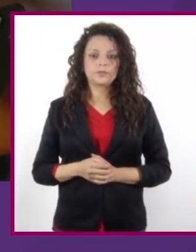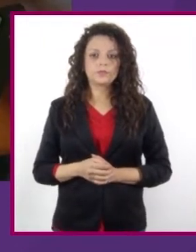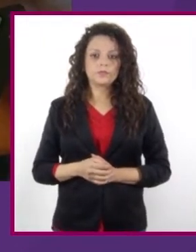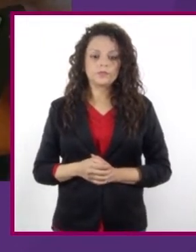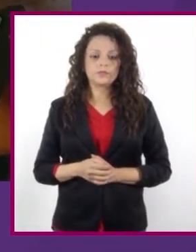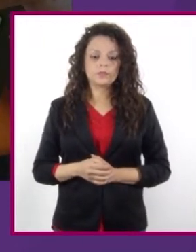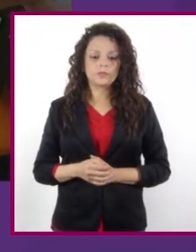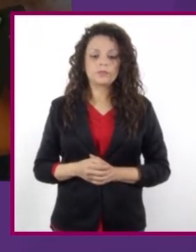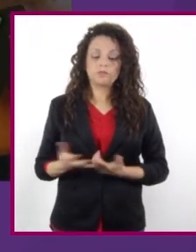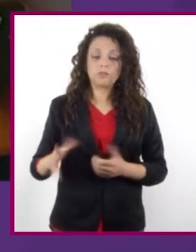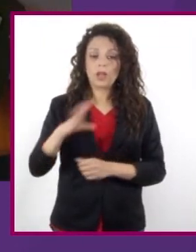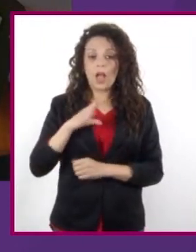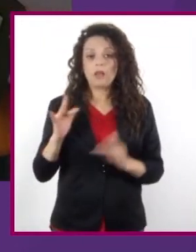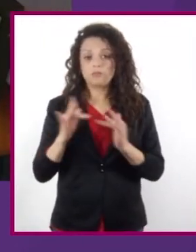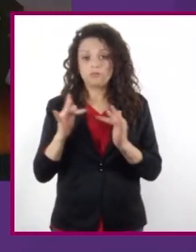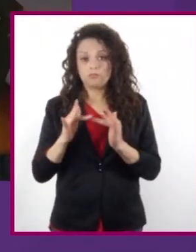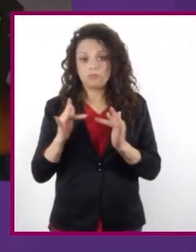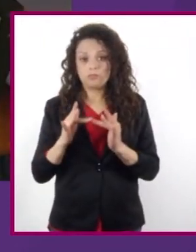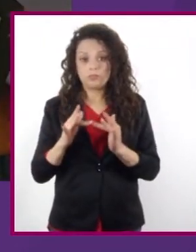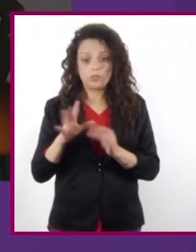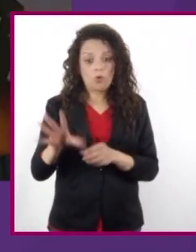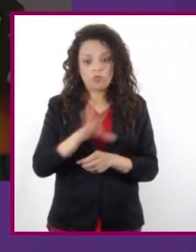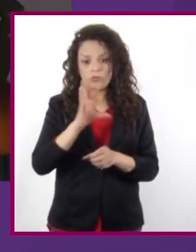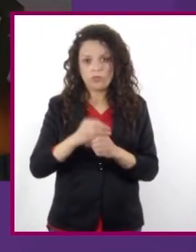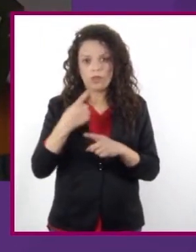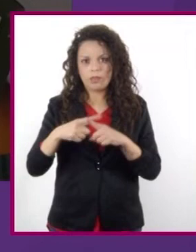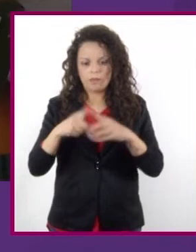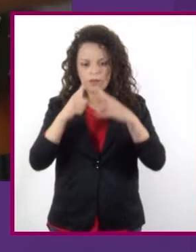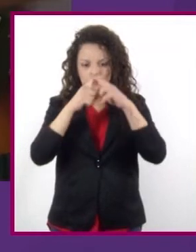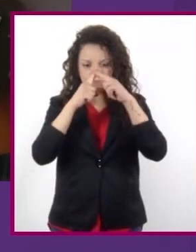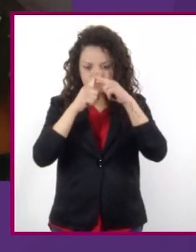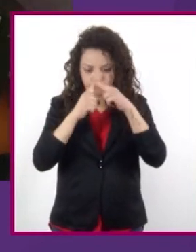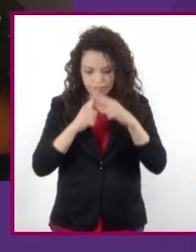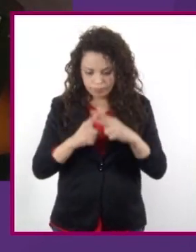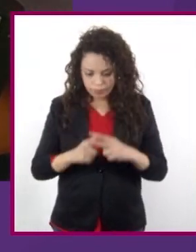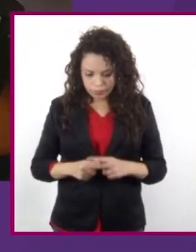estableciendo conexiones y realizando todos los cálculos precisos para que funcione.